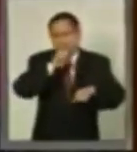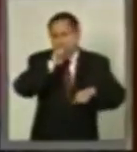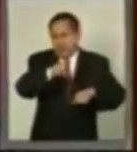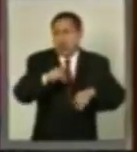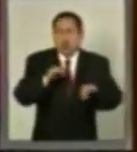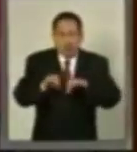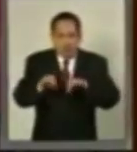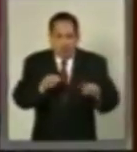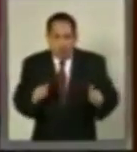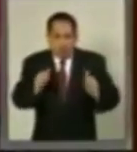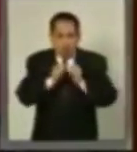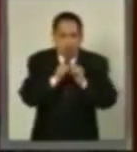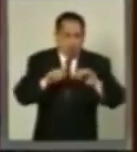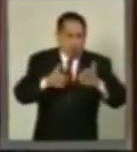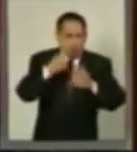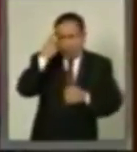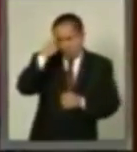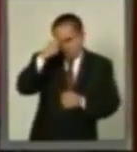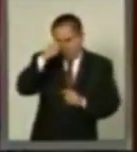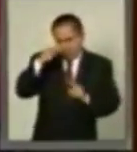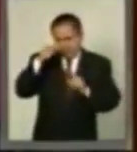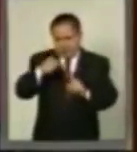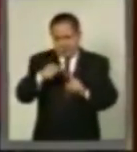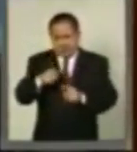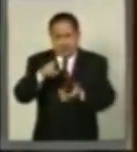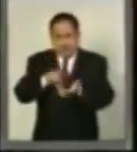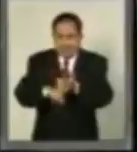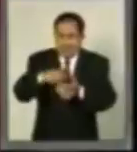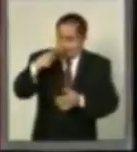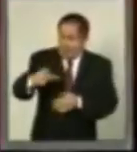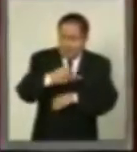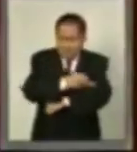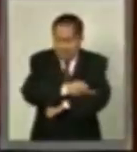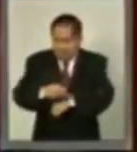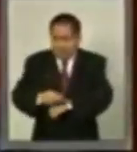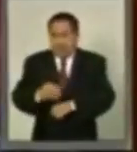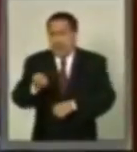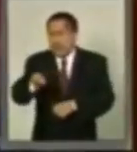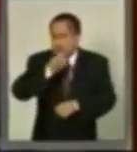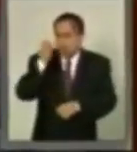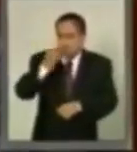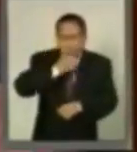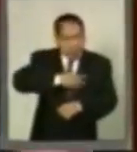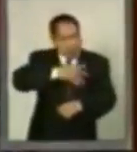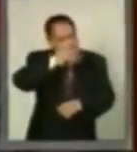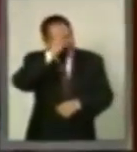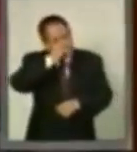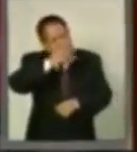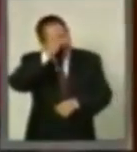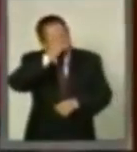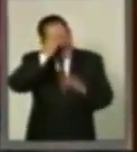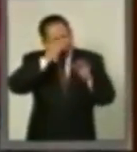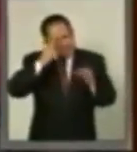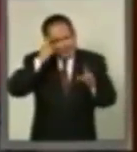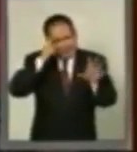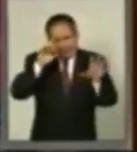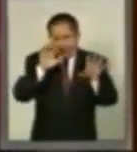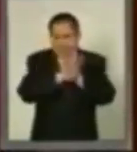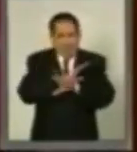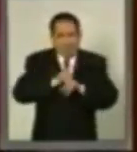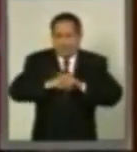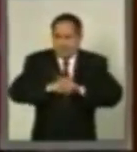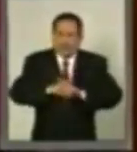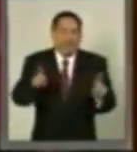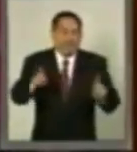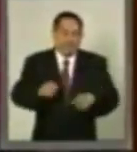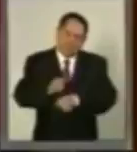trabajando para que desde la propia familia, desde la propia escuela, se pueda modificar esta actitud